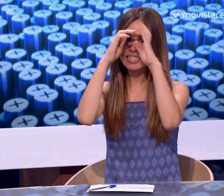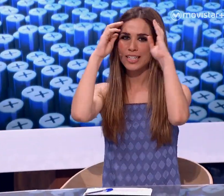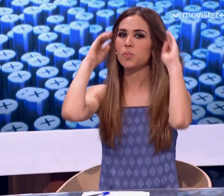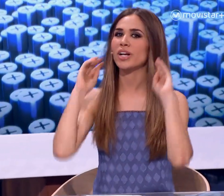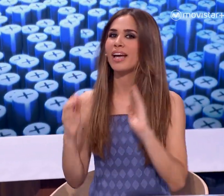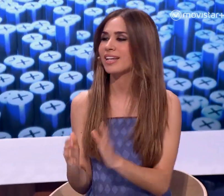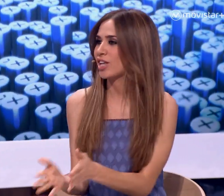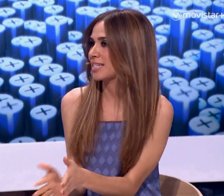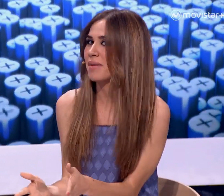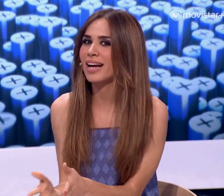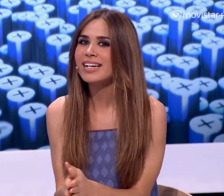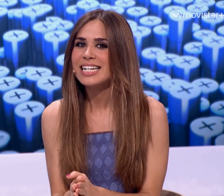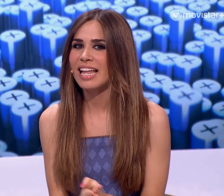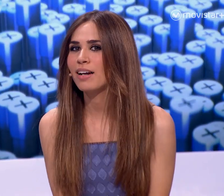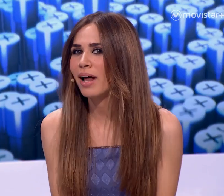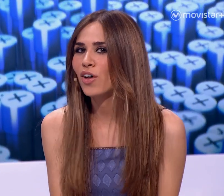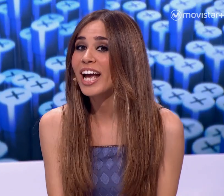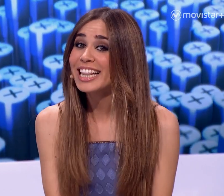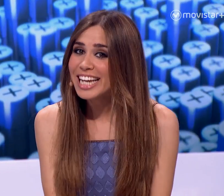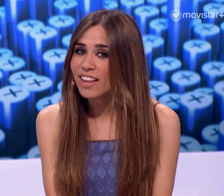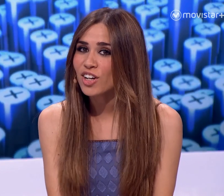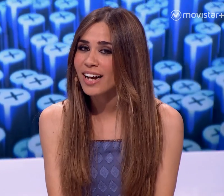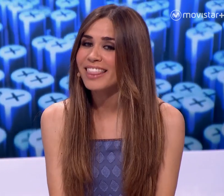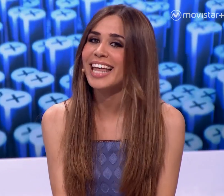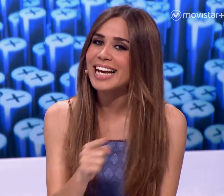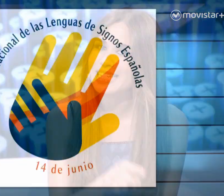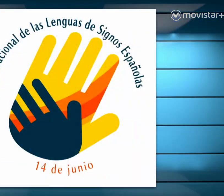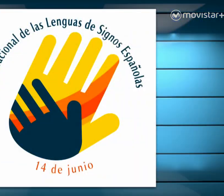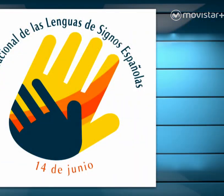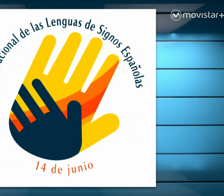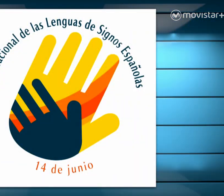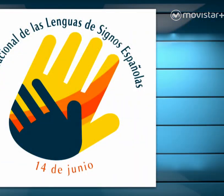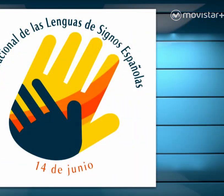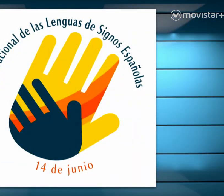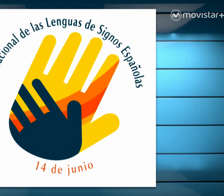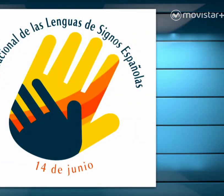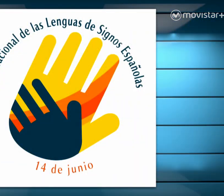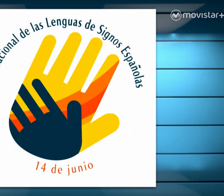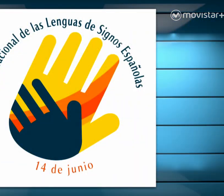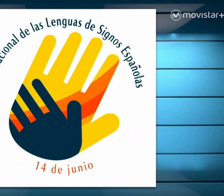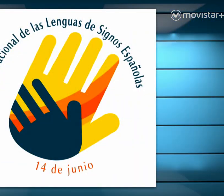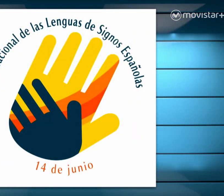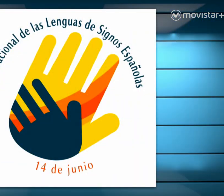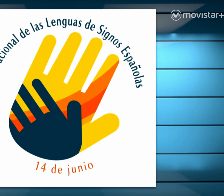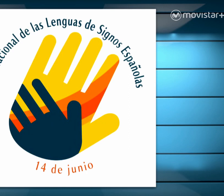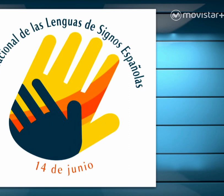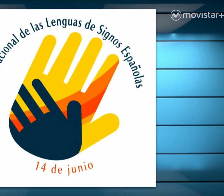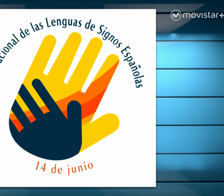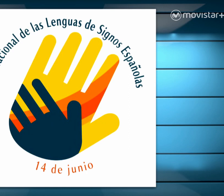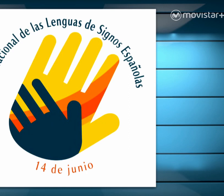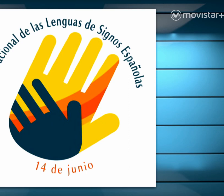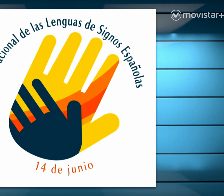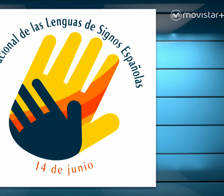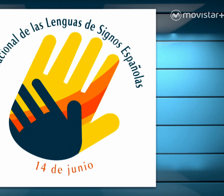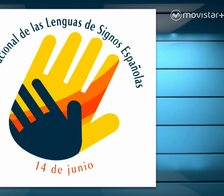lenguaje de signos, porque esta semana se ha celebrado el Día Nacional de las Lenguas de Signos Españolas. Porque no sé si sabéis que en España existen